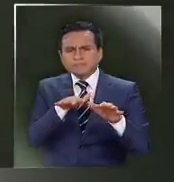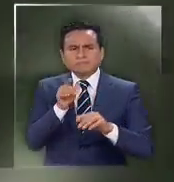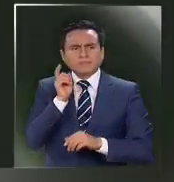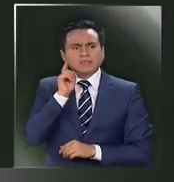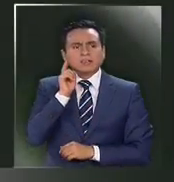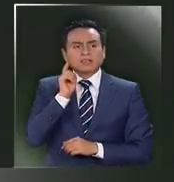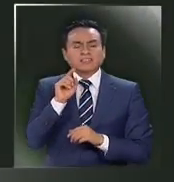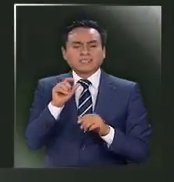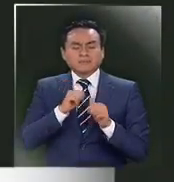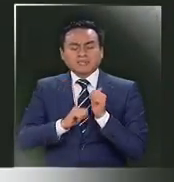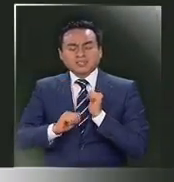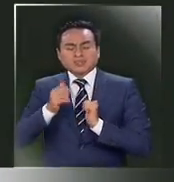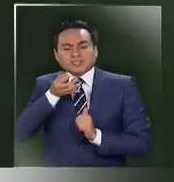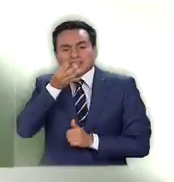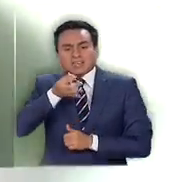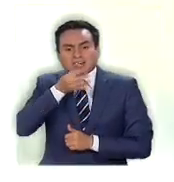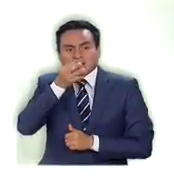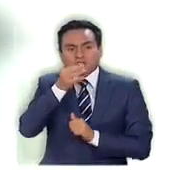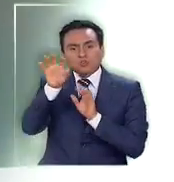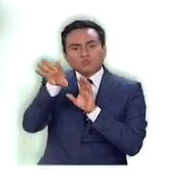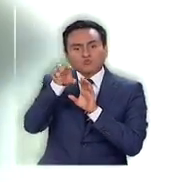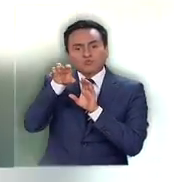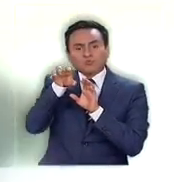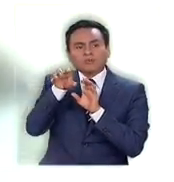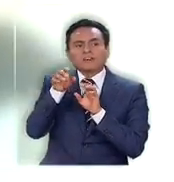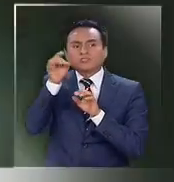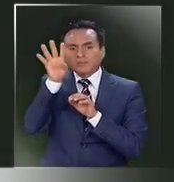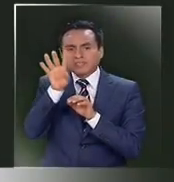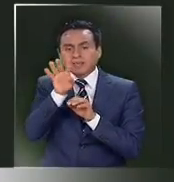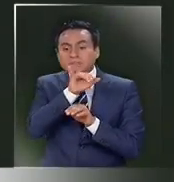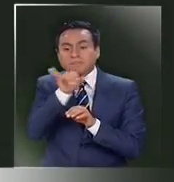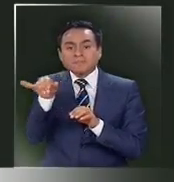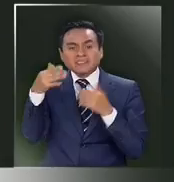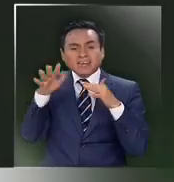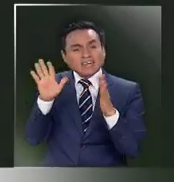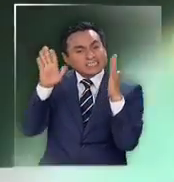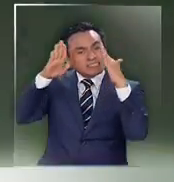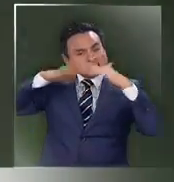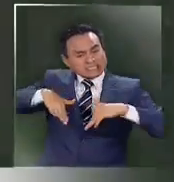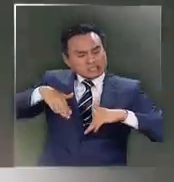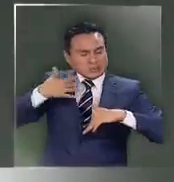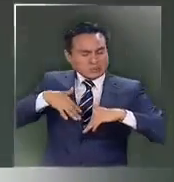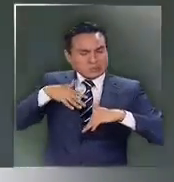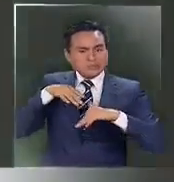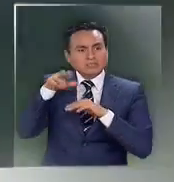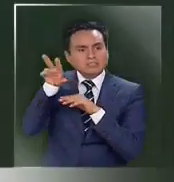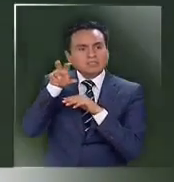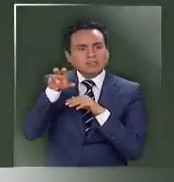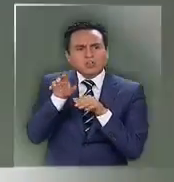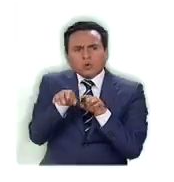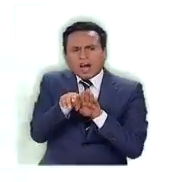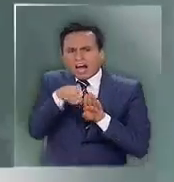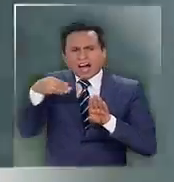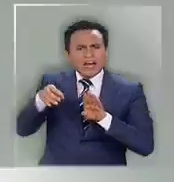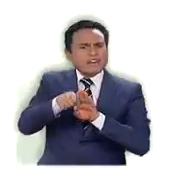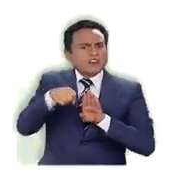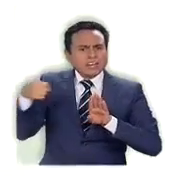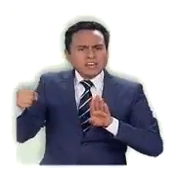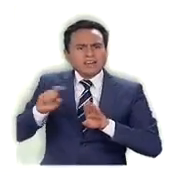El dramático relato quedó registrado solo minutos después de la tragedia. ¡No abre!